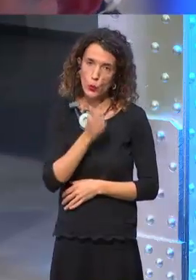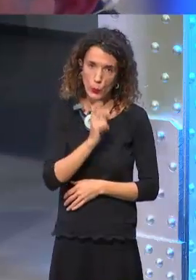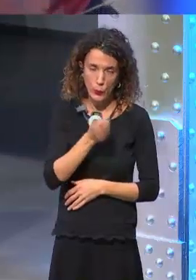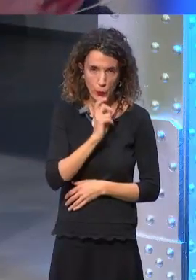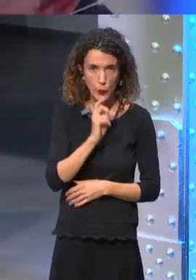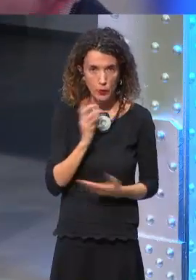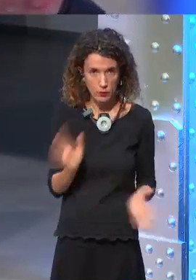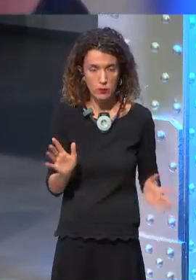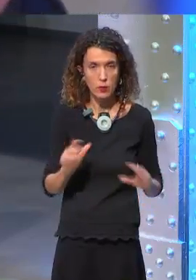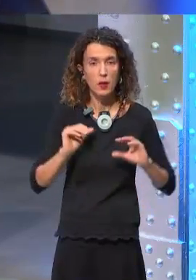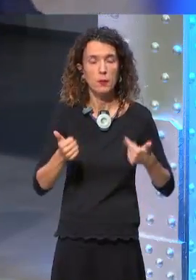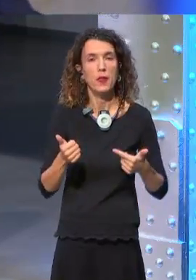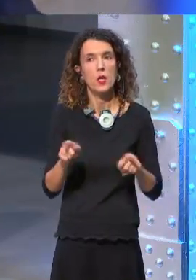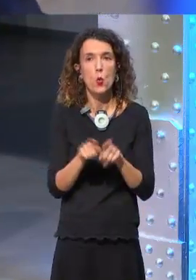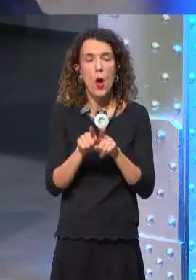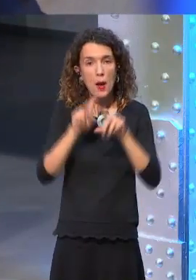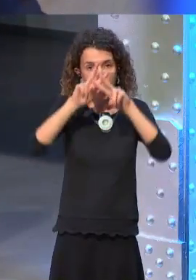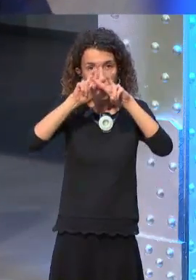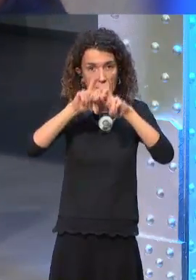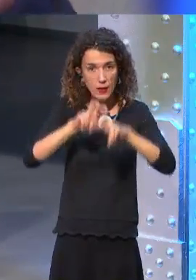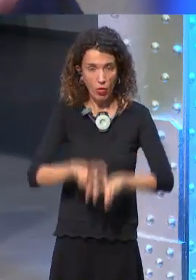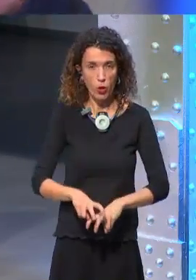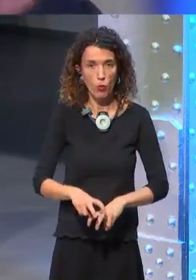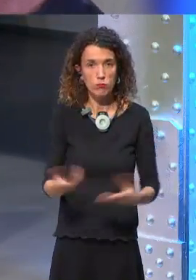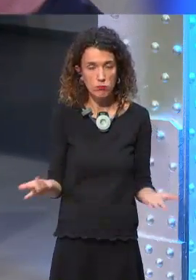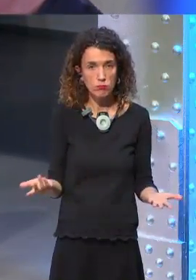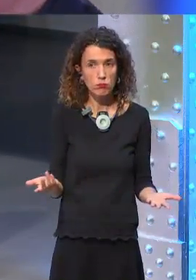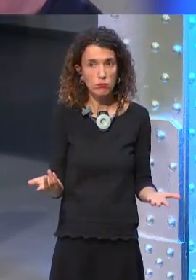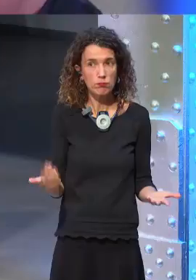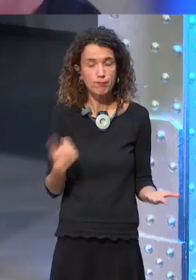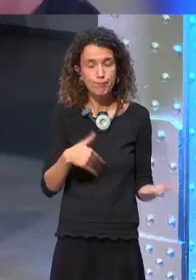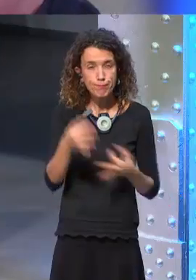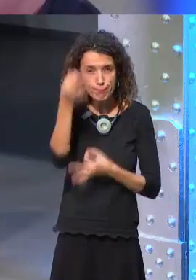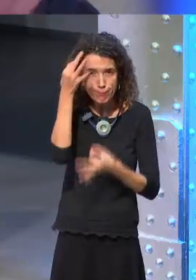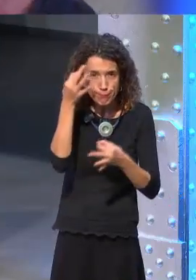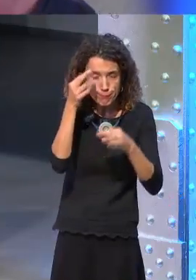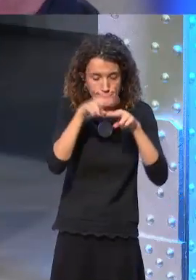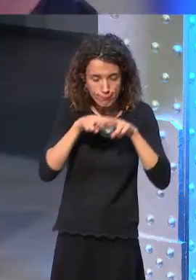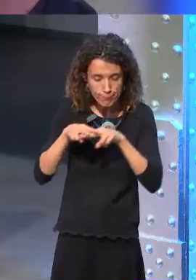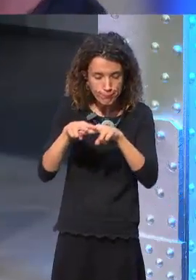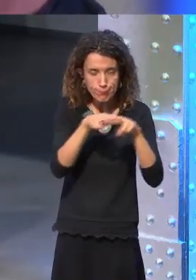Cada vez que empiezas una investigación, entras en los detalles